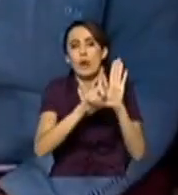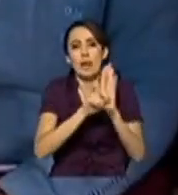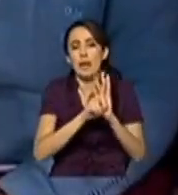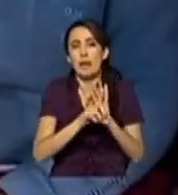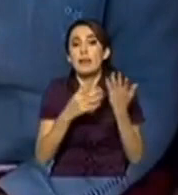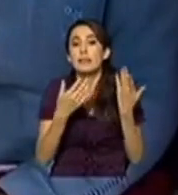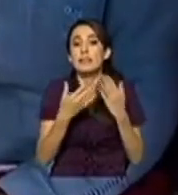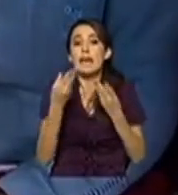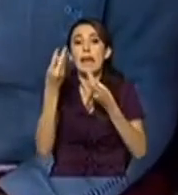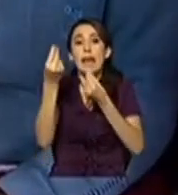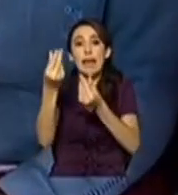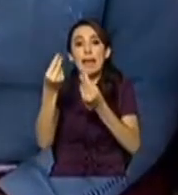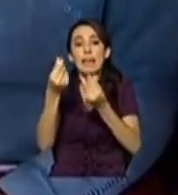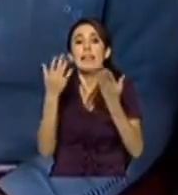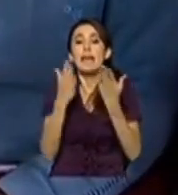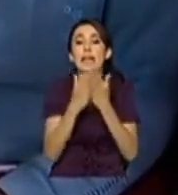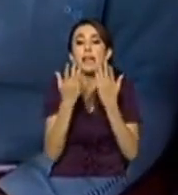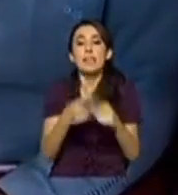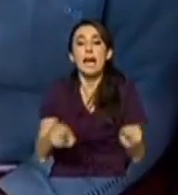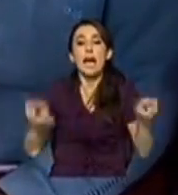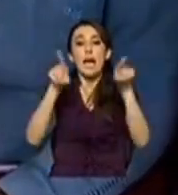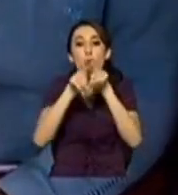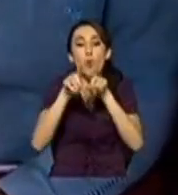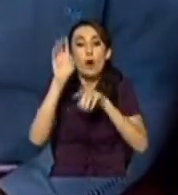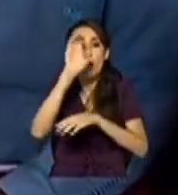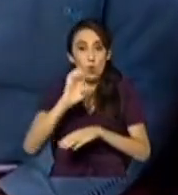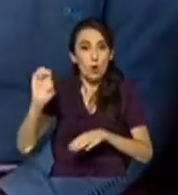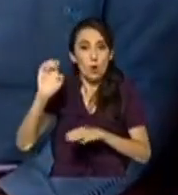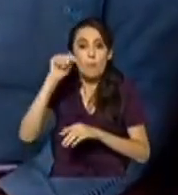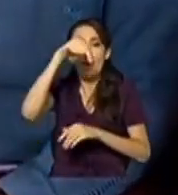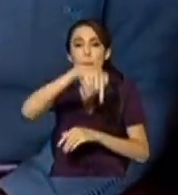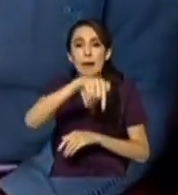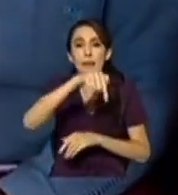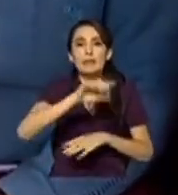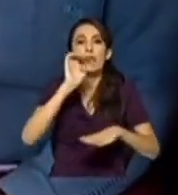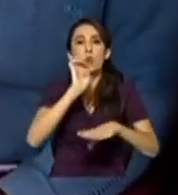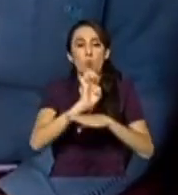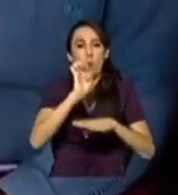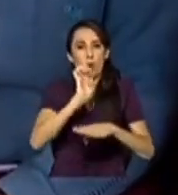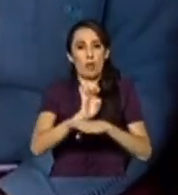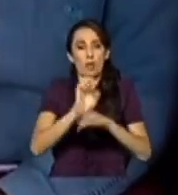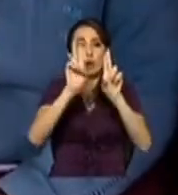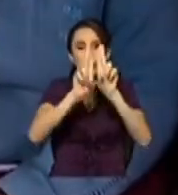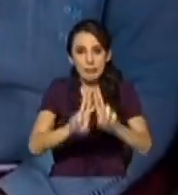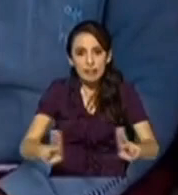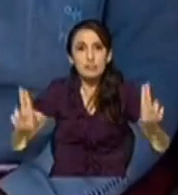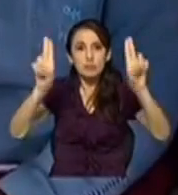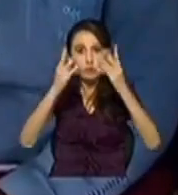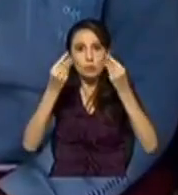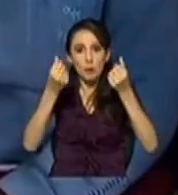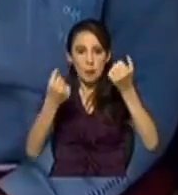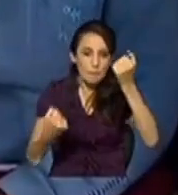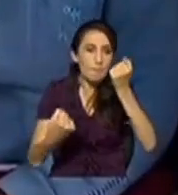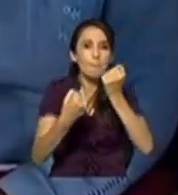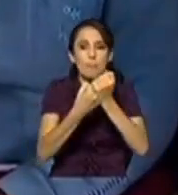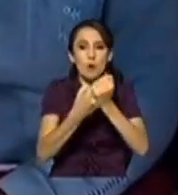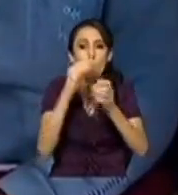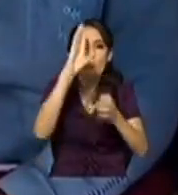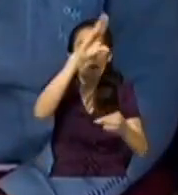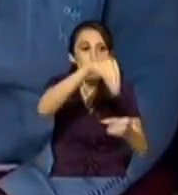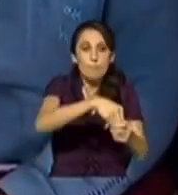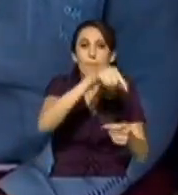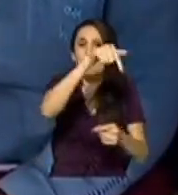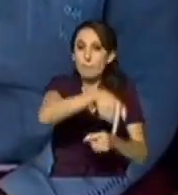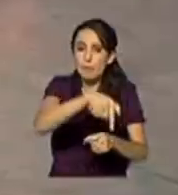y dinero de la Unión Europea, sobre todo, de los países de Europa, y de las Naciones Unidas, que llegan con recursos